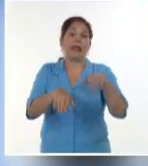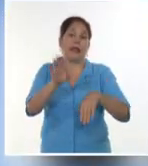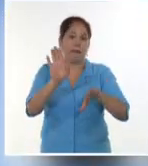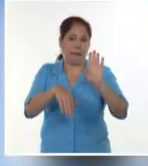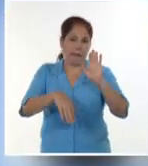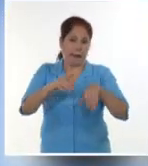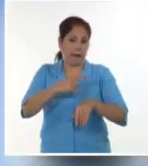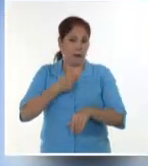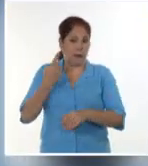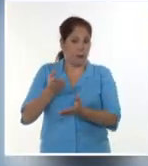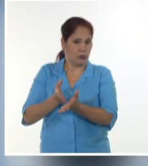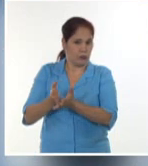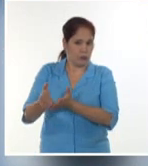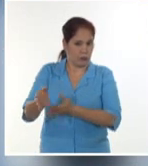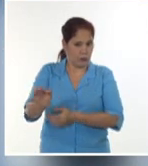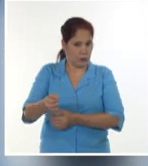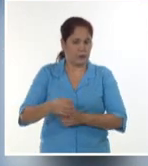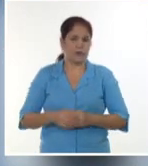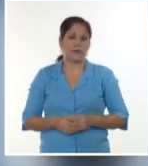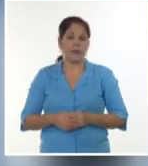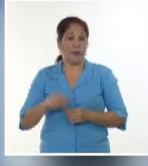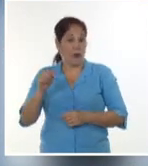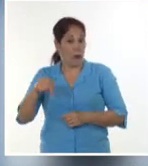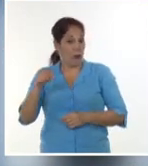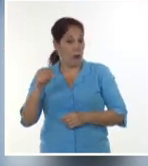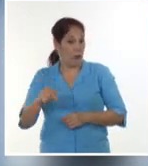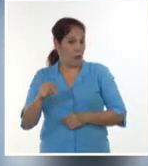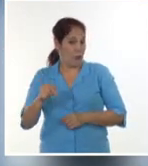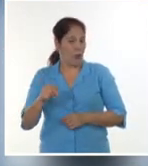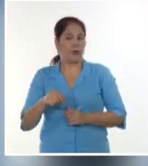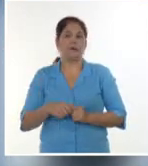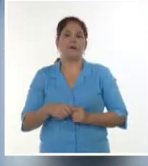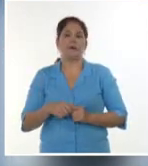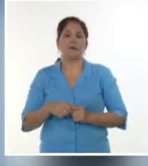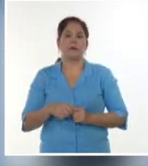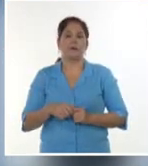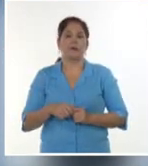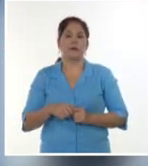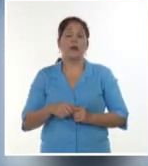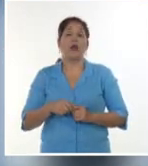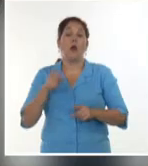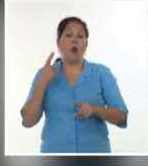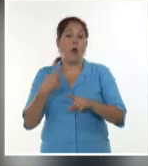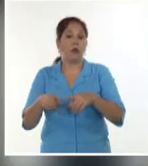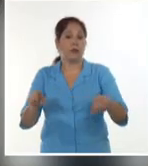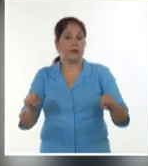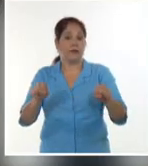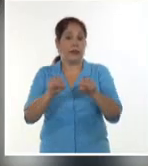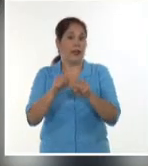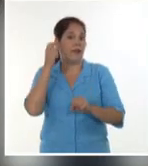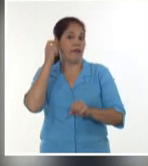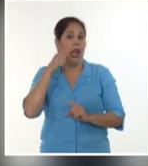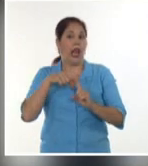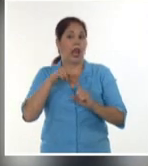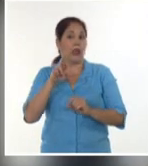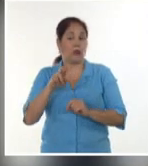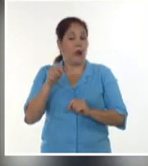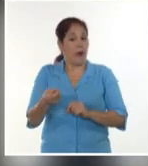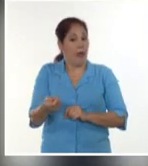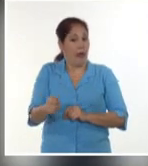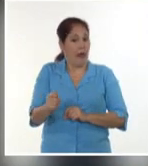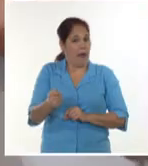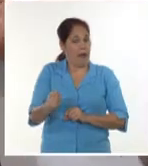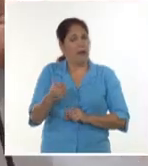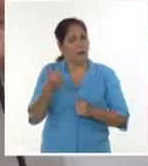que se mantenga como tenemos previsto el día de hoy. Para hoy, en la condición que tenemos, la entrada de Felton 1, la unidad número 1 de Felton, está en proceso de arranque, el arranque va